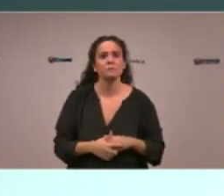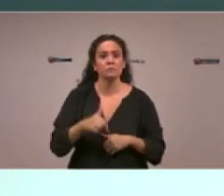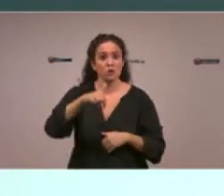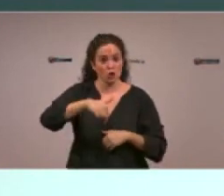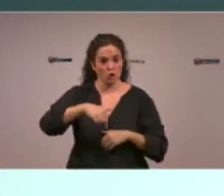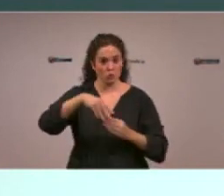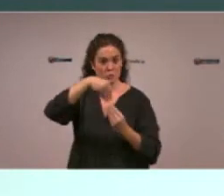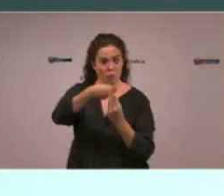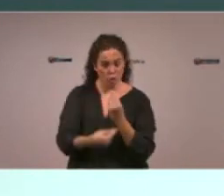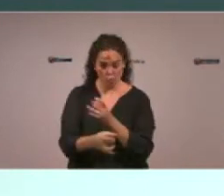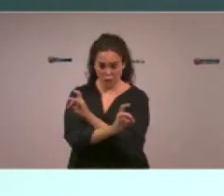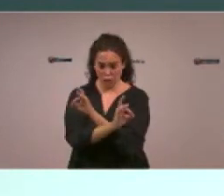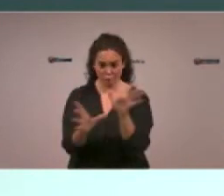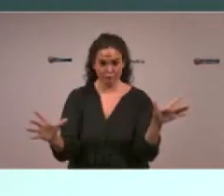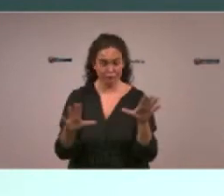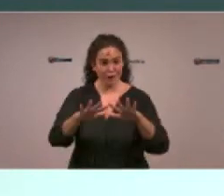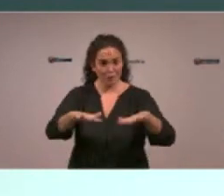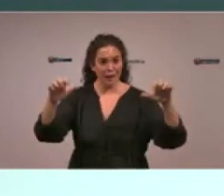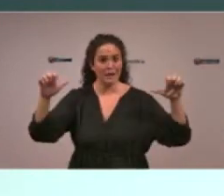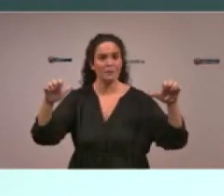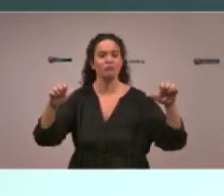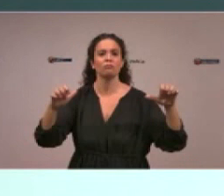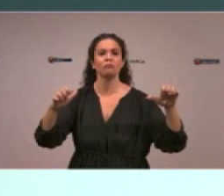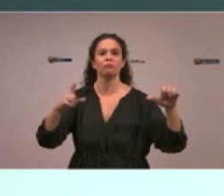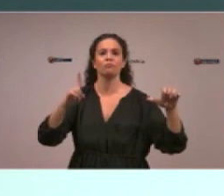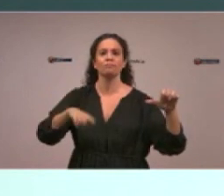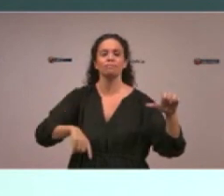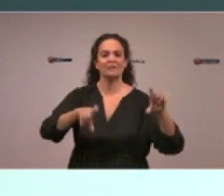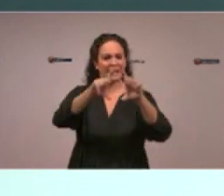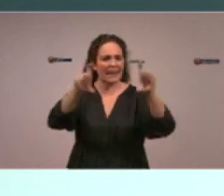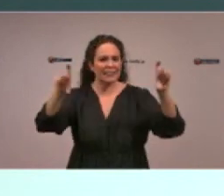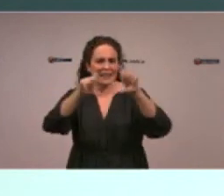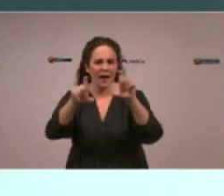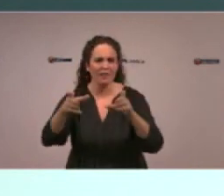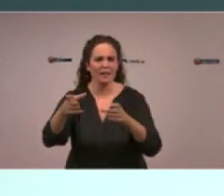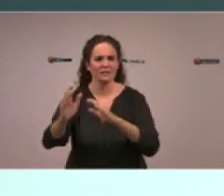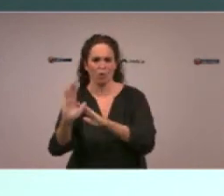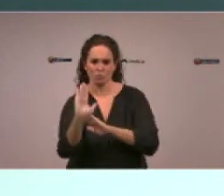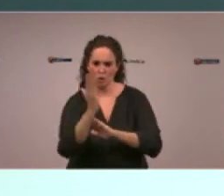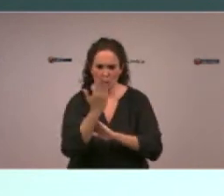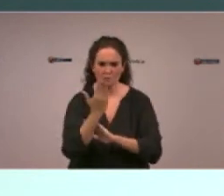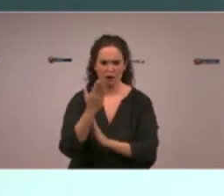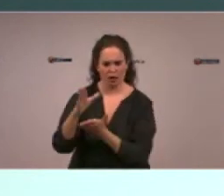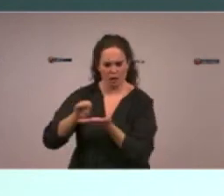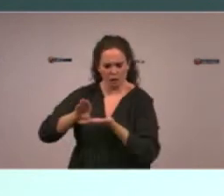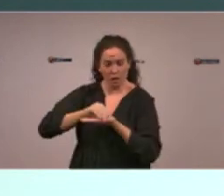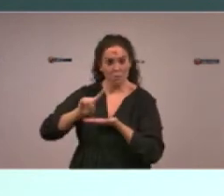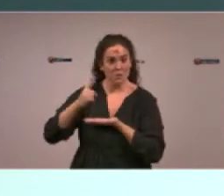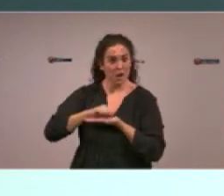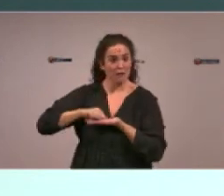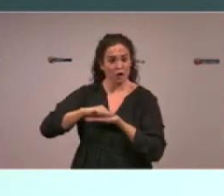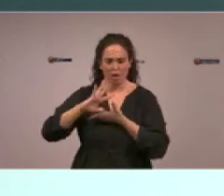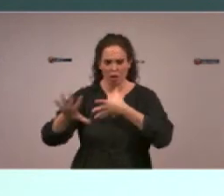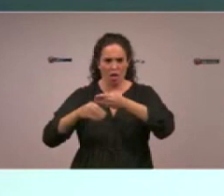al Parlamento recoge las aportaciones que diferentes entidades han hecho a aquel primer borrador.